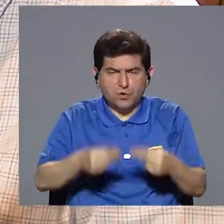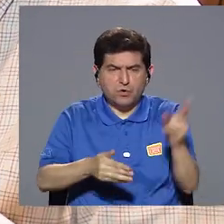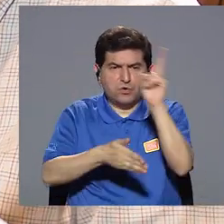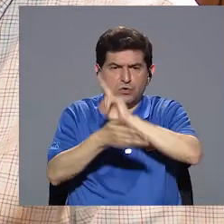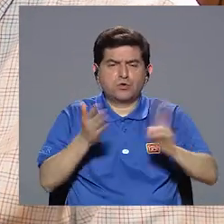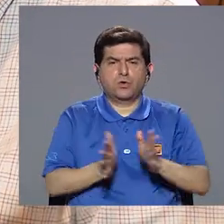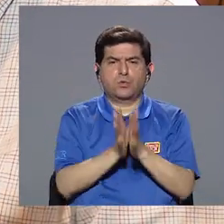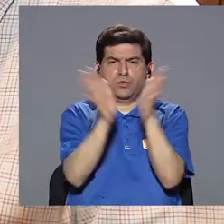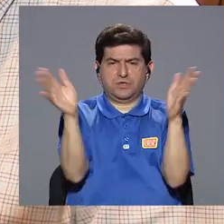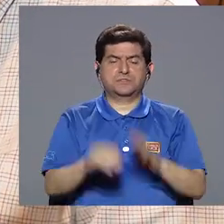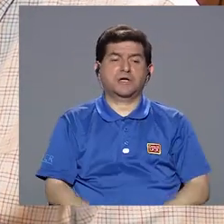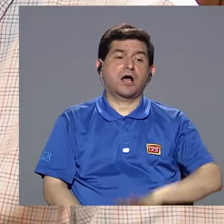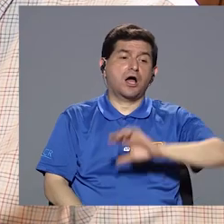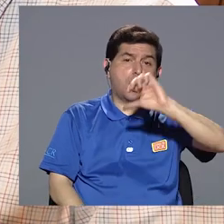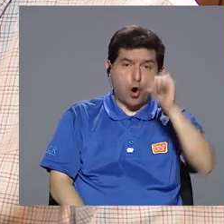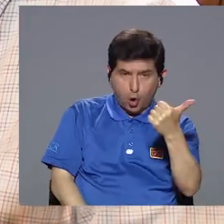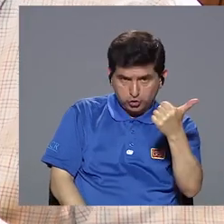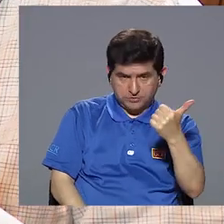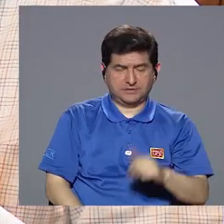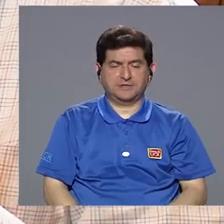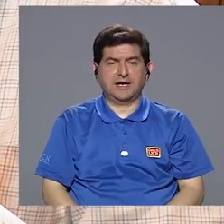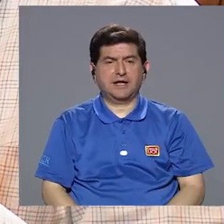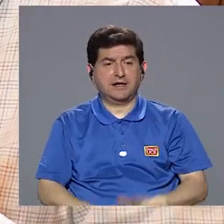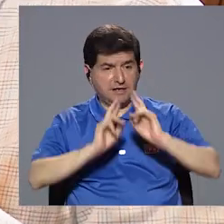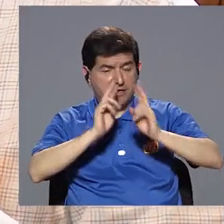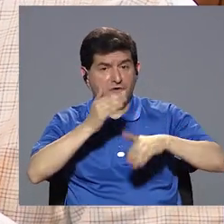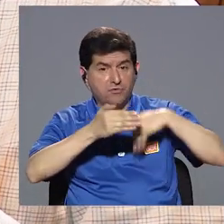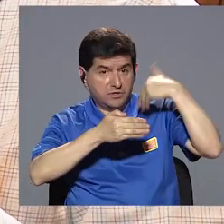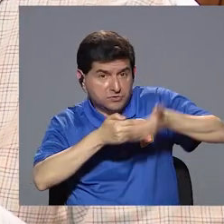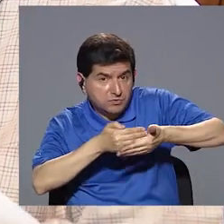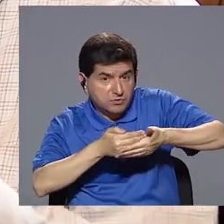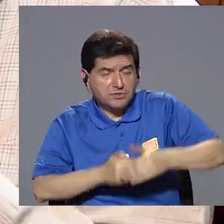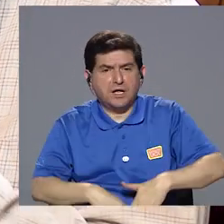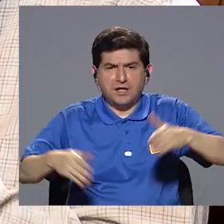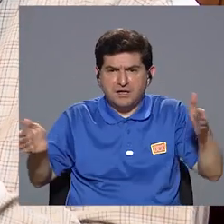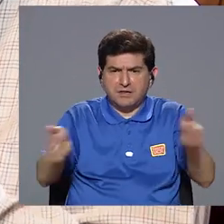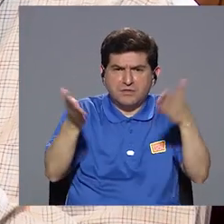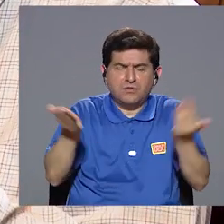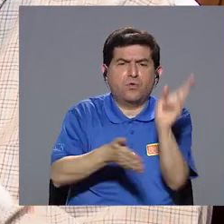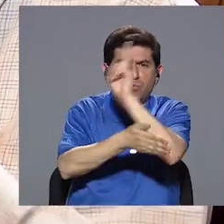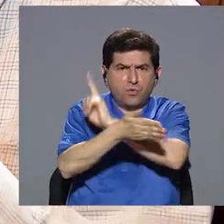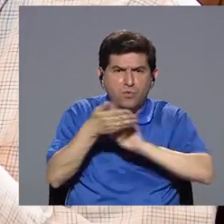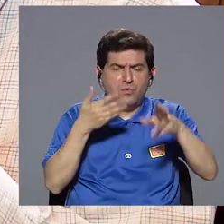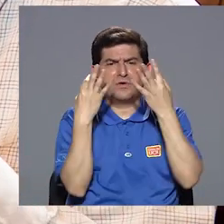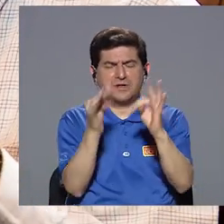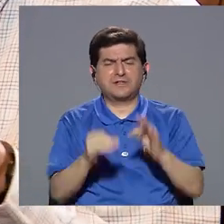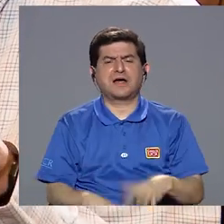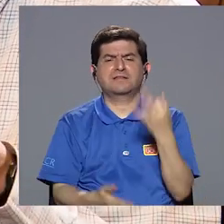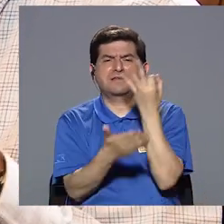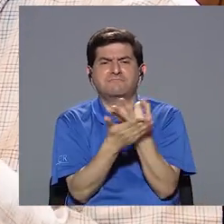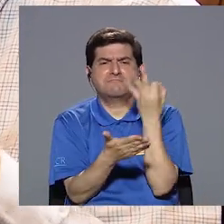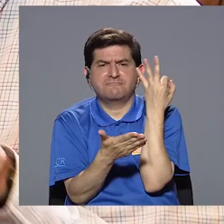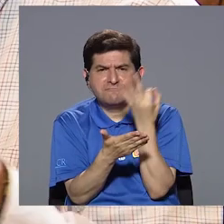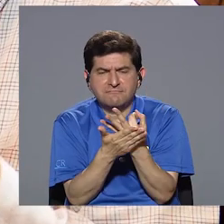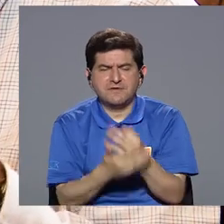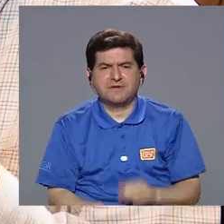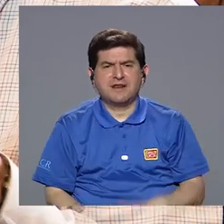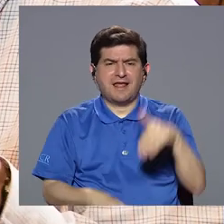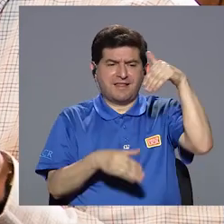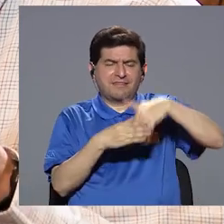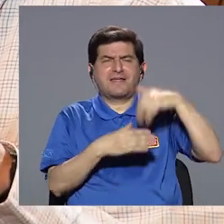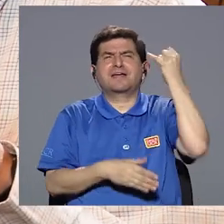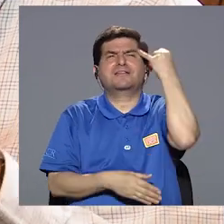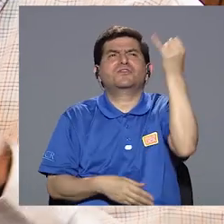reducción de los presupuestos de las universidades públicas otra es como consecuencia de eso el estímulo para que las universidades buscan su